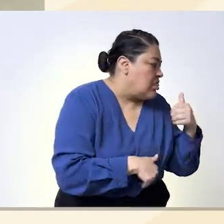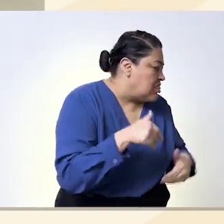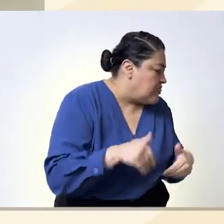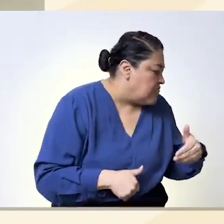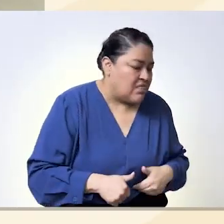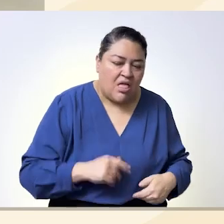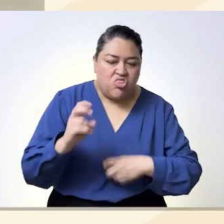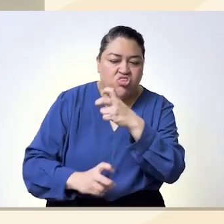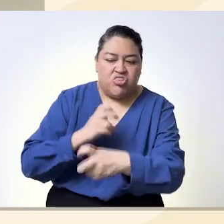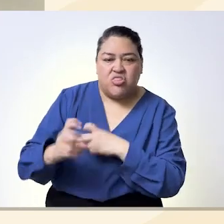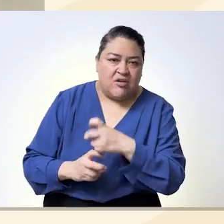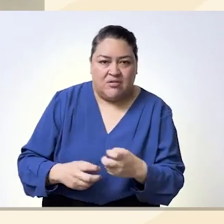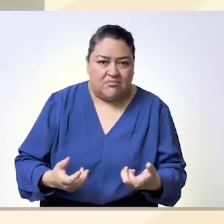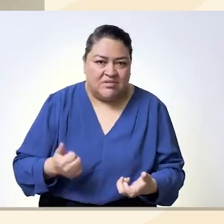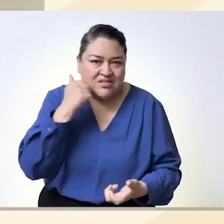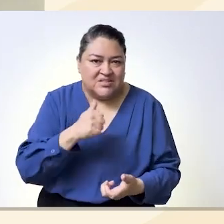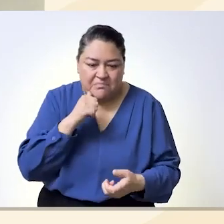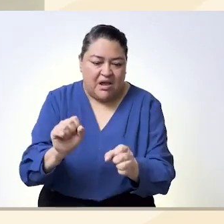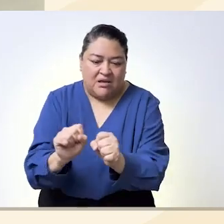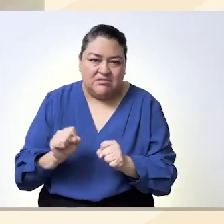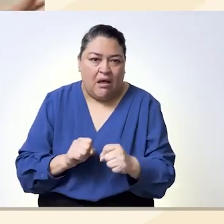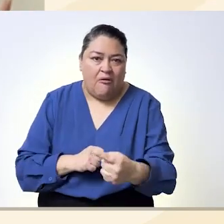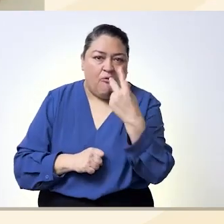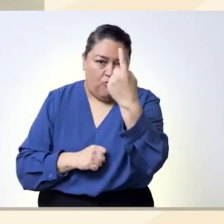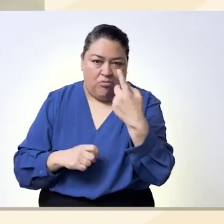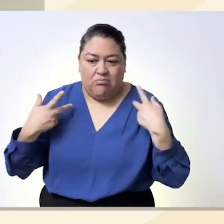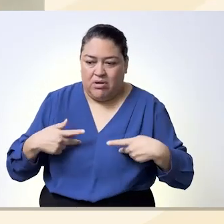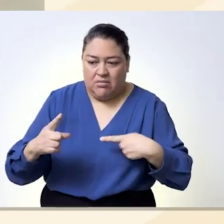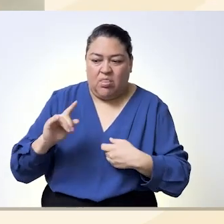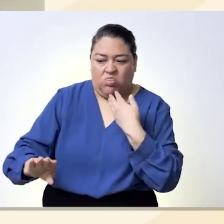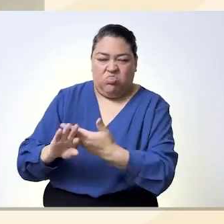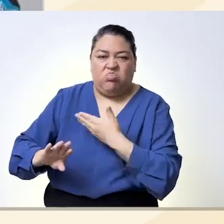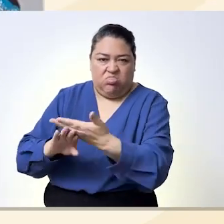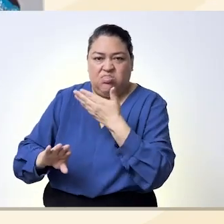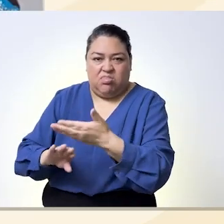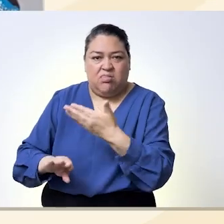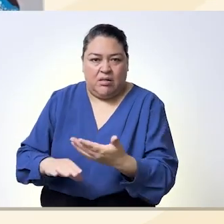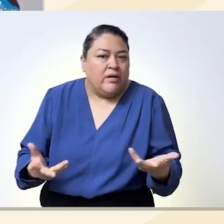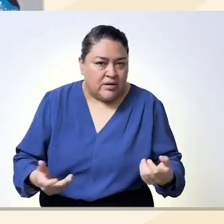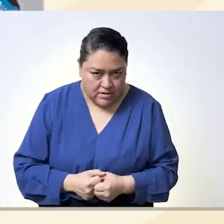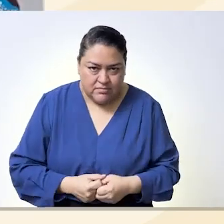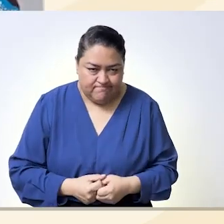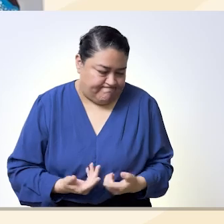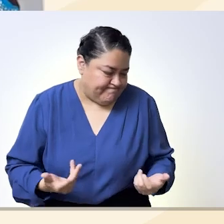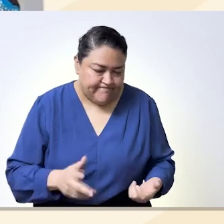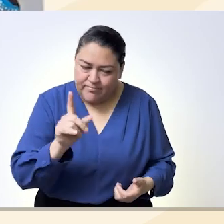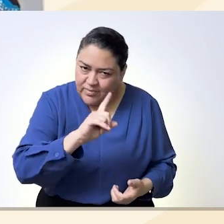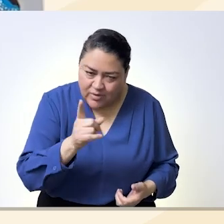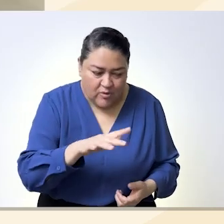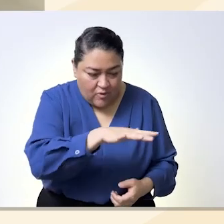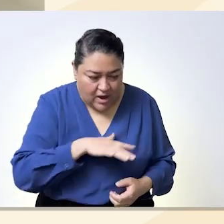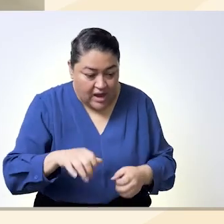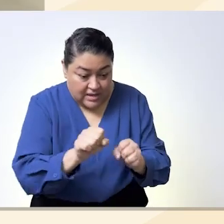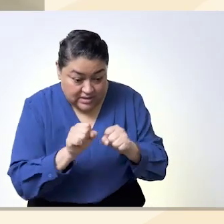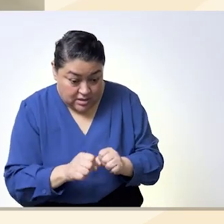Entonces, no es un espacio en donde se diga como, bueno, ¿cómo le hacemos para que quepa esta? No es así de nada. O sea, acá no cabes, acá haz esto, haz